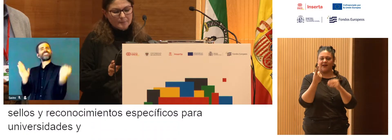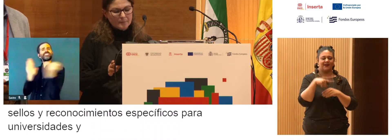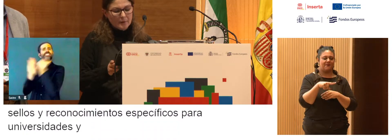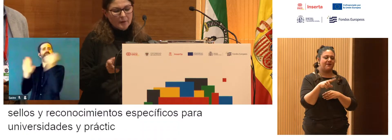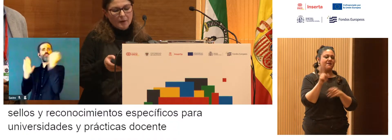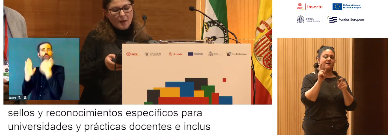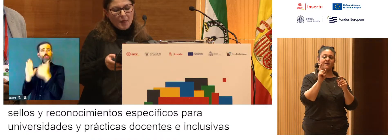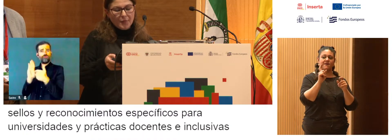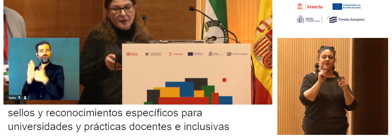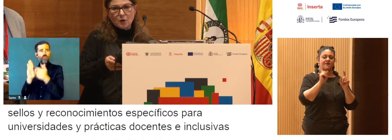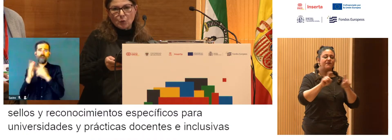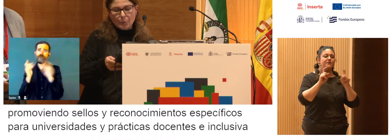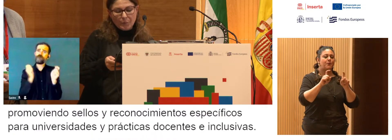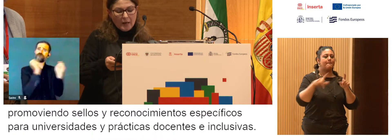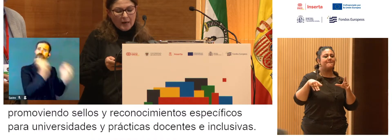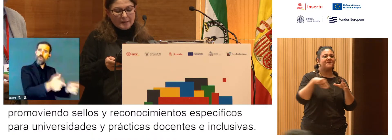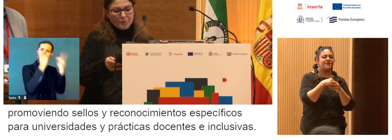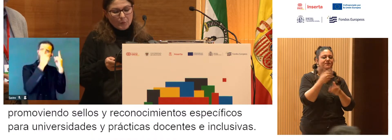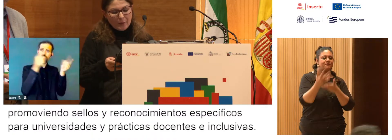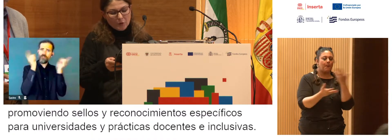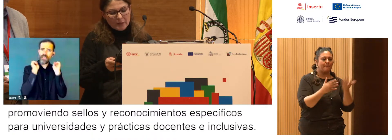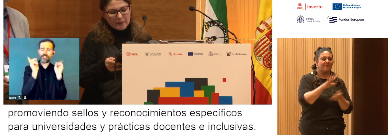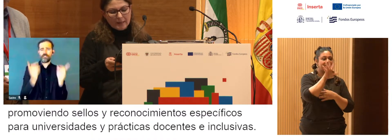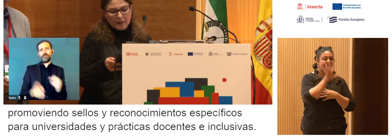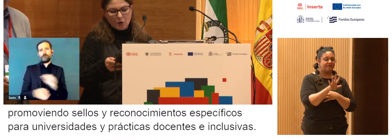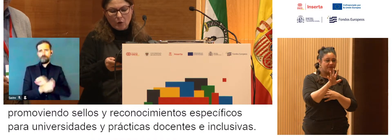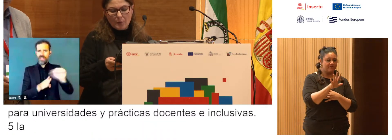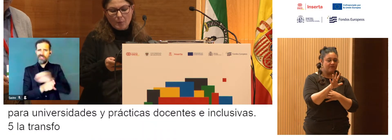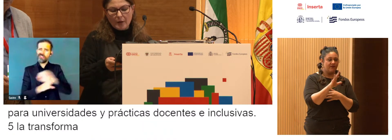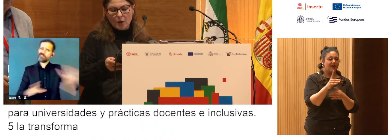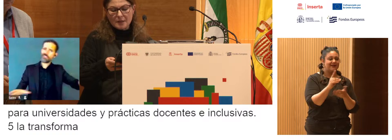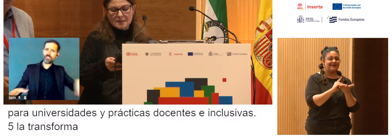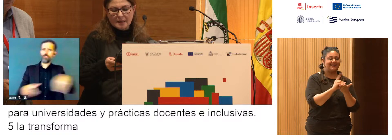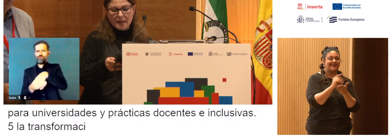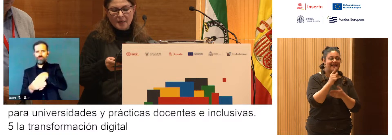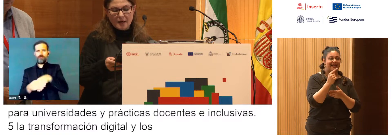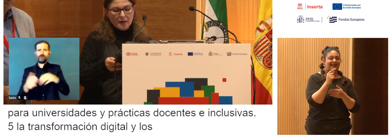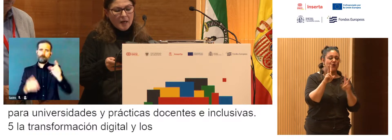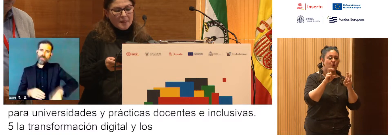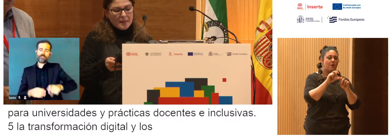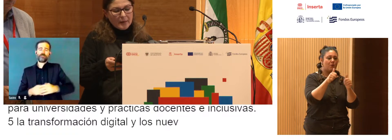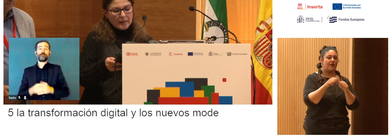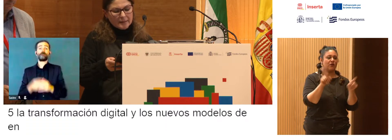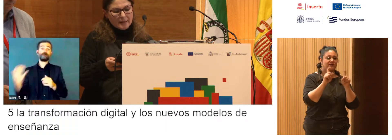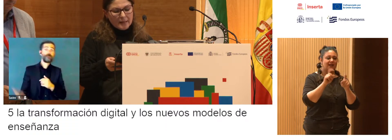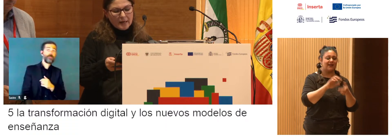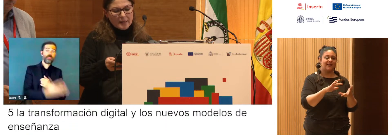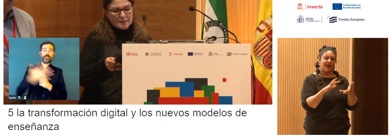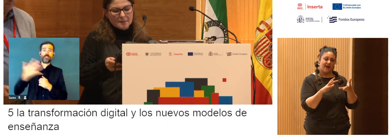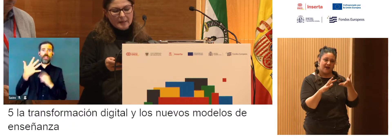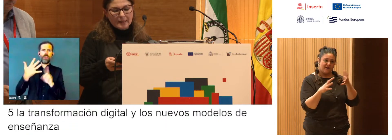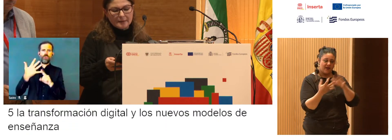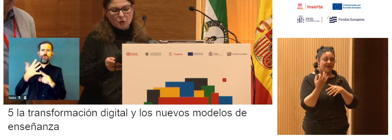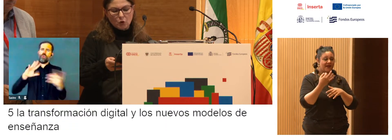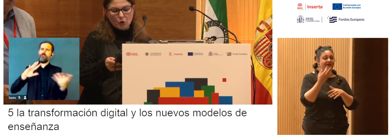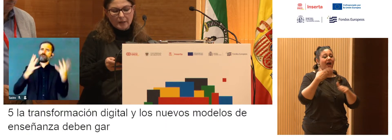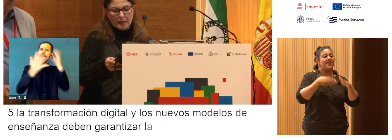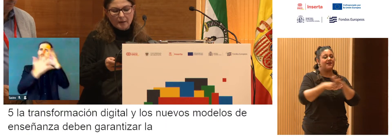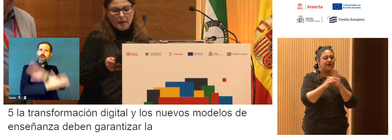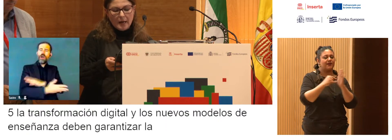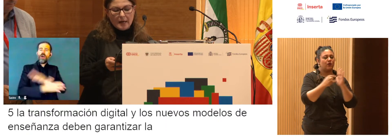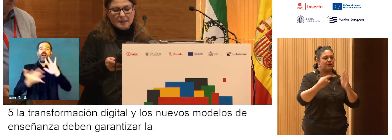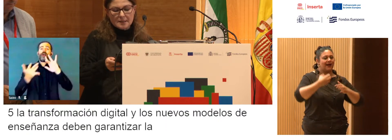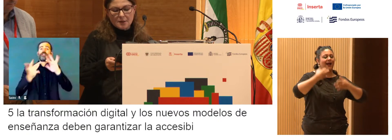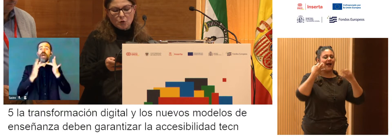inclusivas. 5. La transformación digital y los nuevos modelos de enseñanza deben garantizar la accesibilidad